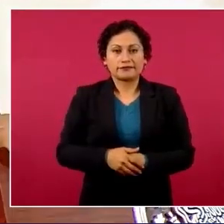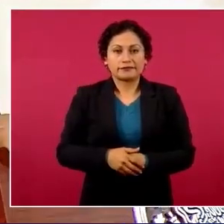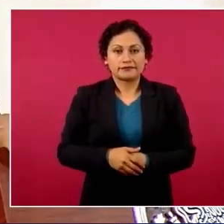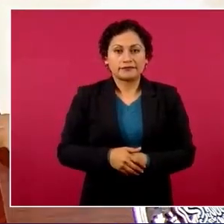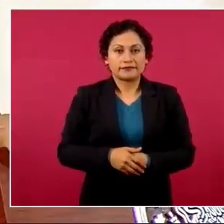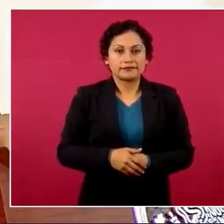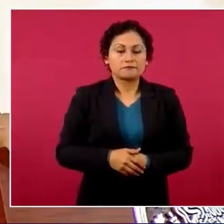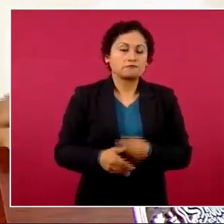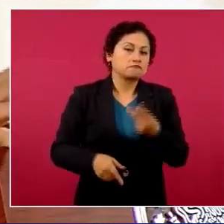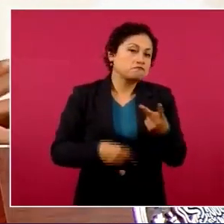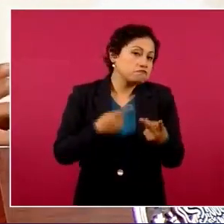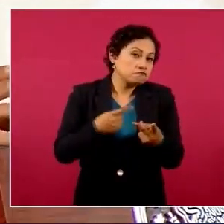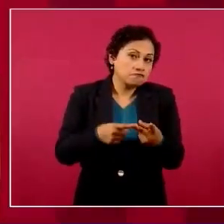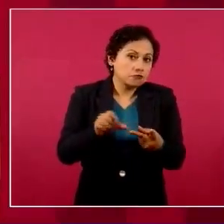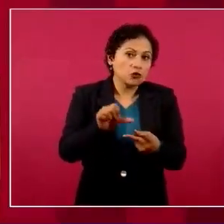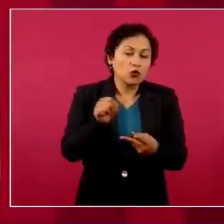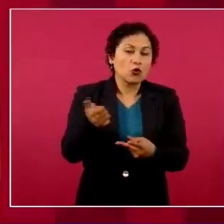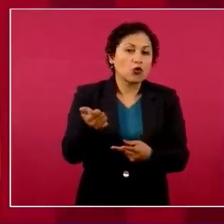de,